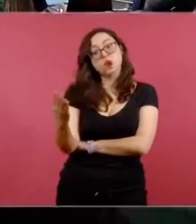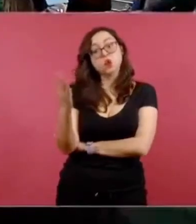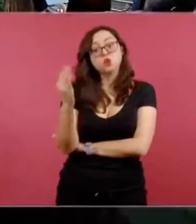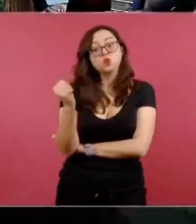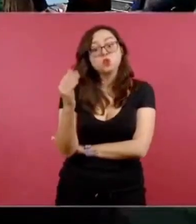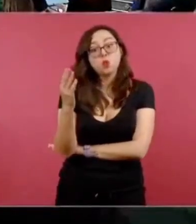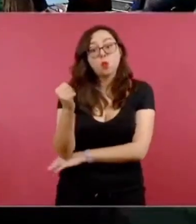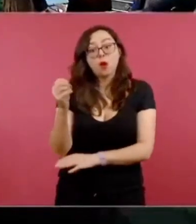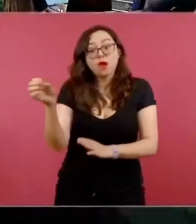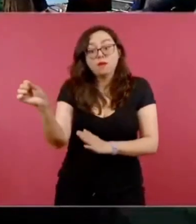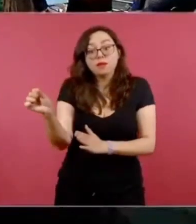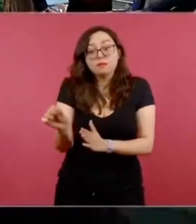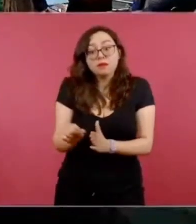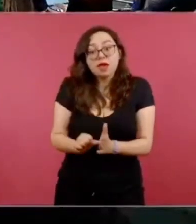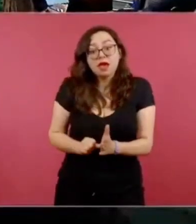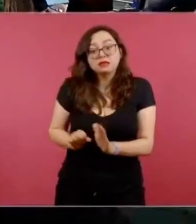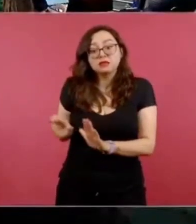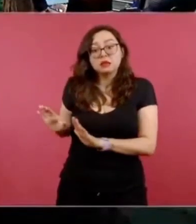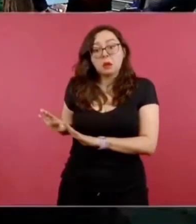Si no lo denunciamos aquí,